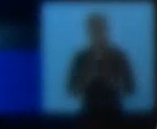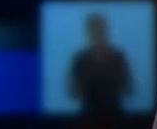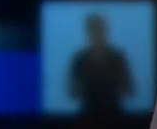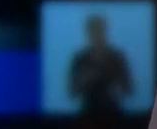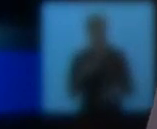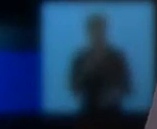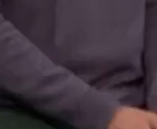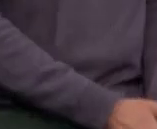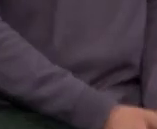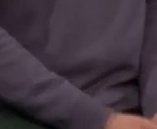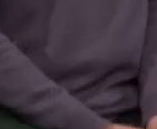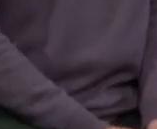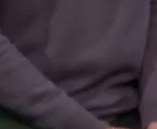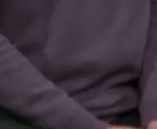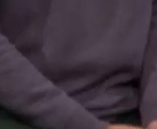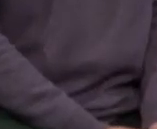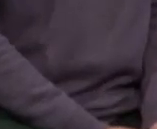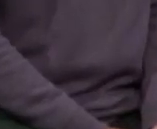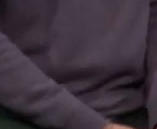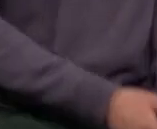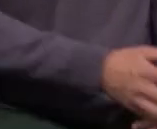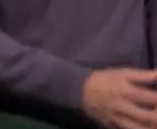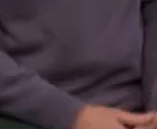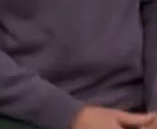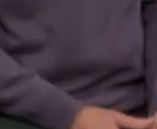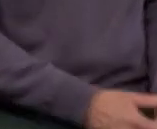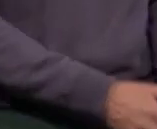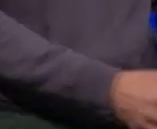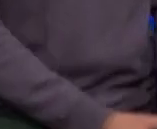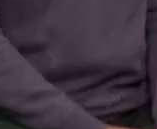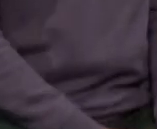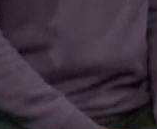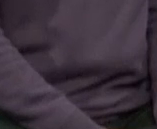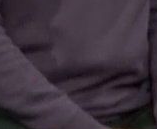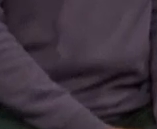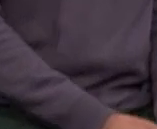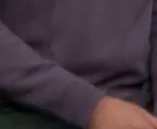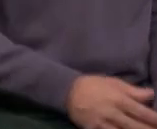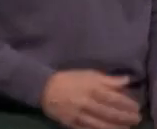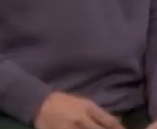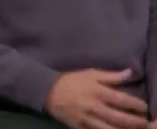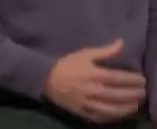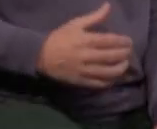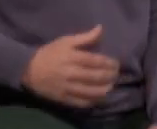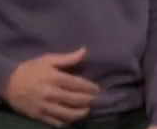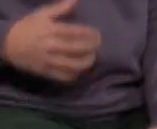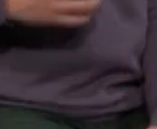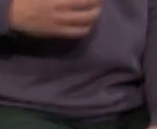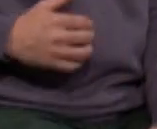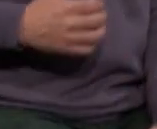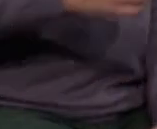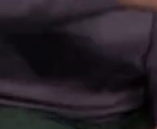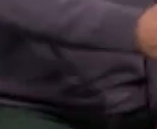es que tienden a fomentar un poco las tendencias preexistentes. Por eso lo que suele pasar en los debates es que los debates, digamos, los